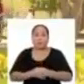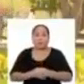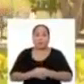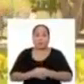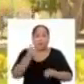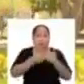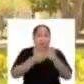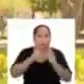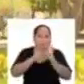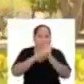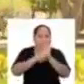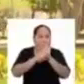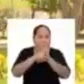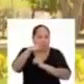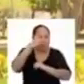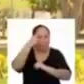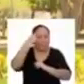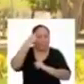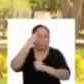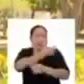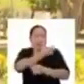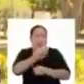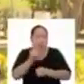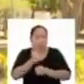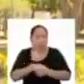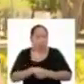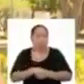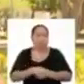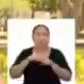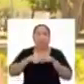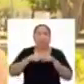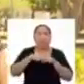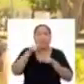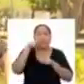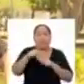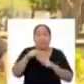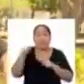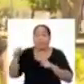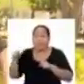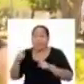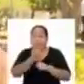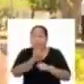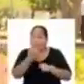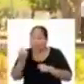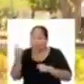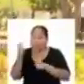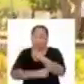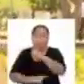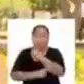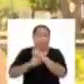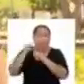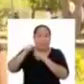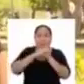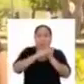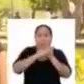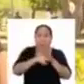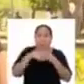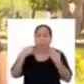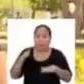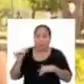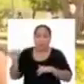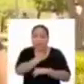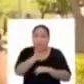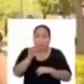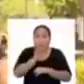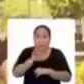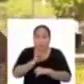¿Cuál de todos los modelos económicos es el mejor? Eso depende de la situación en la que se encuentre cada país, ya que un modelo económico no da los mismos